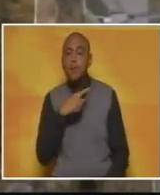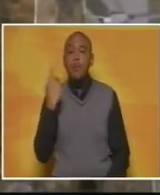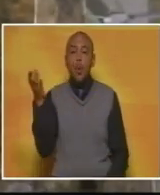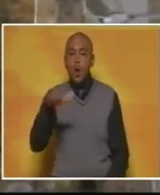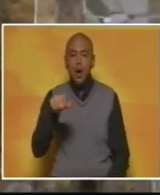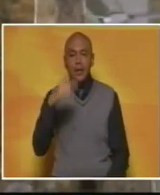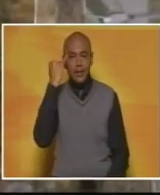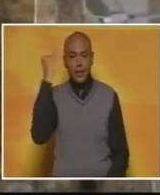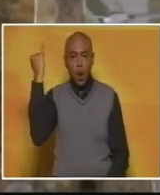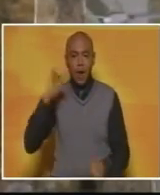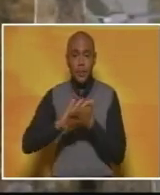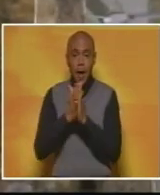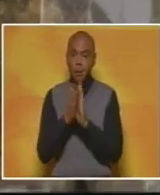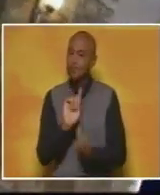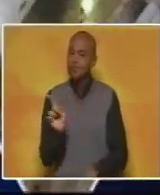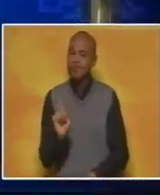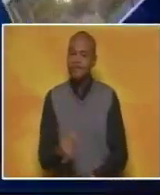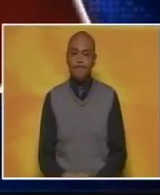esa ideología.